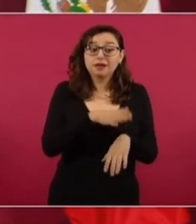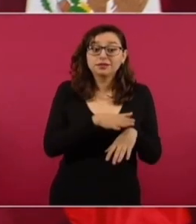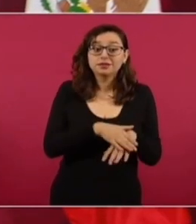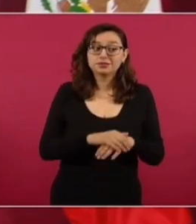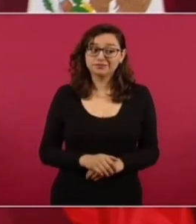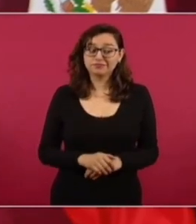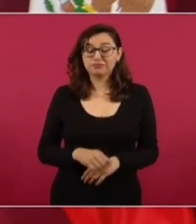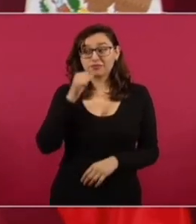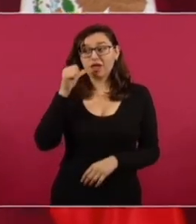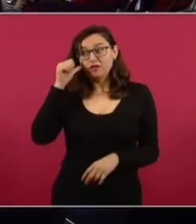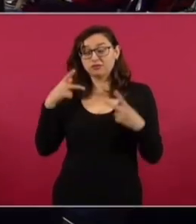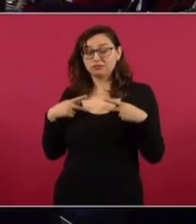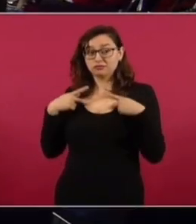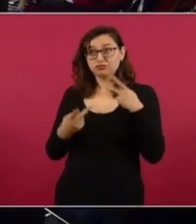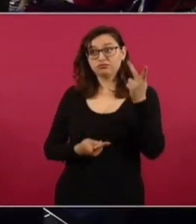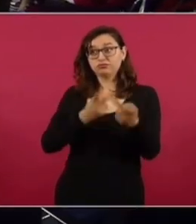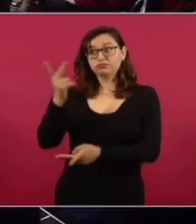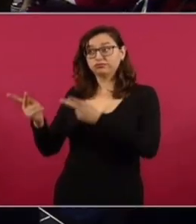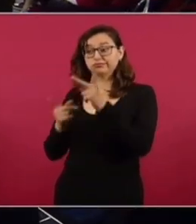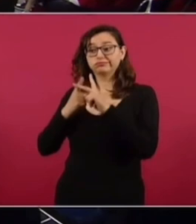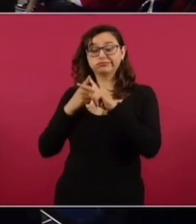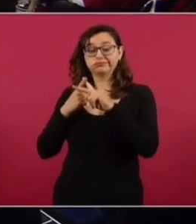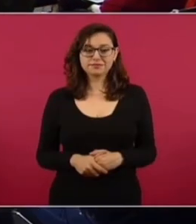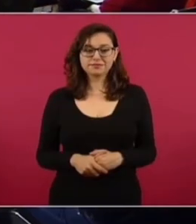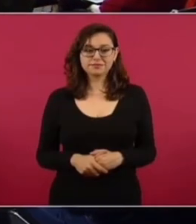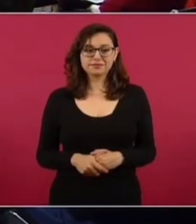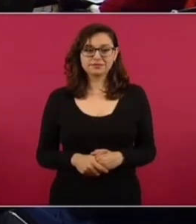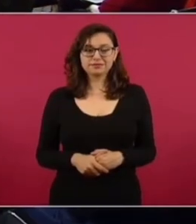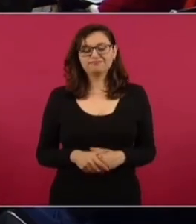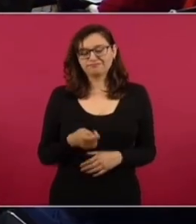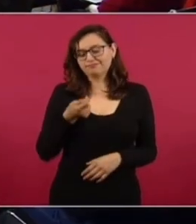porque quiero